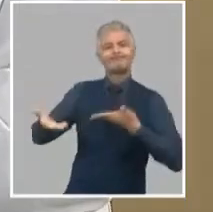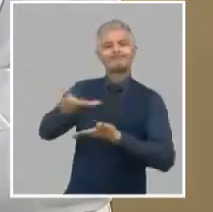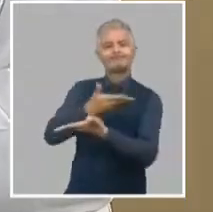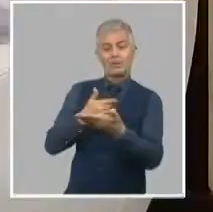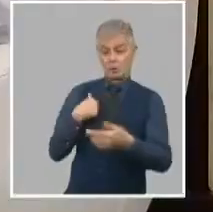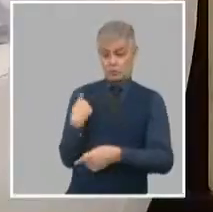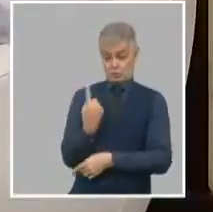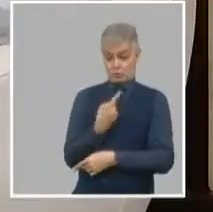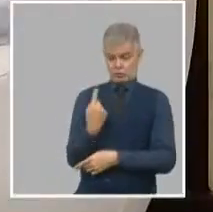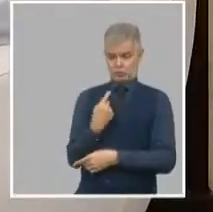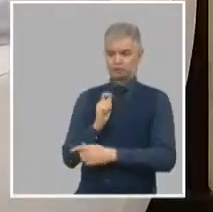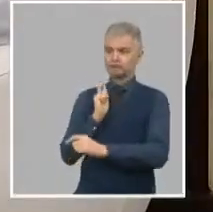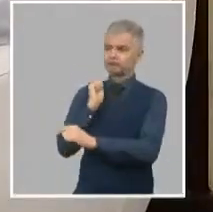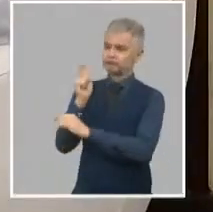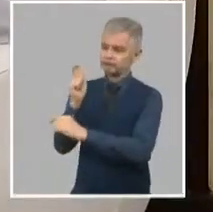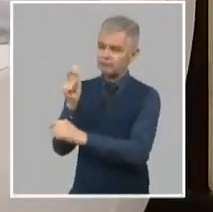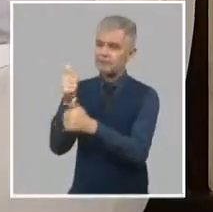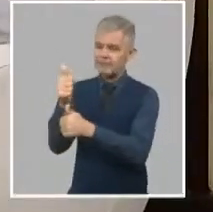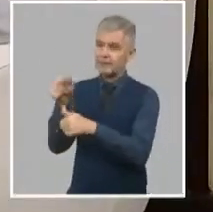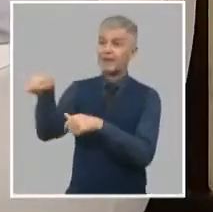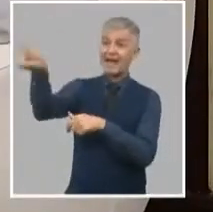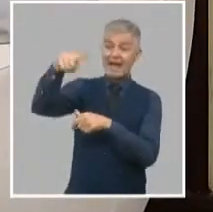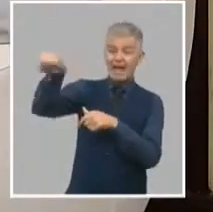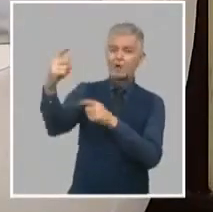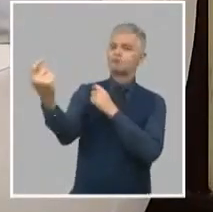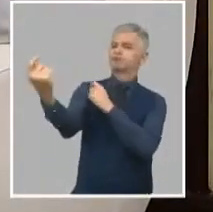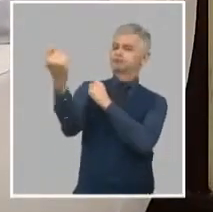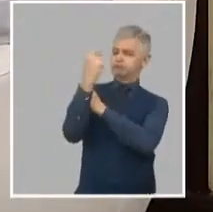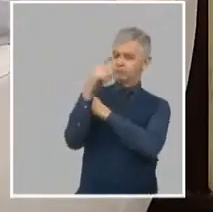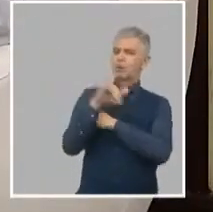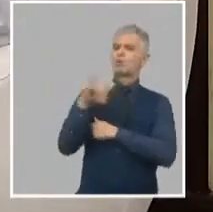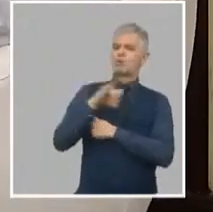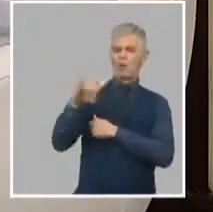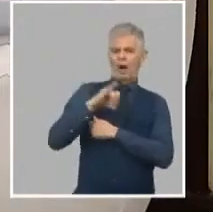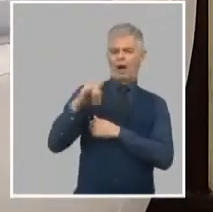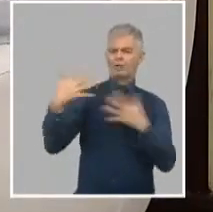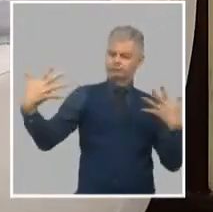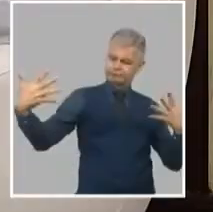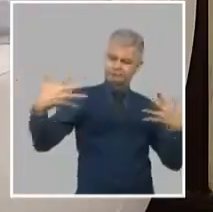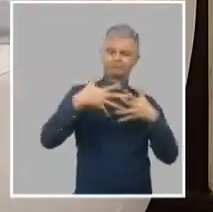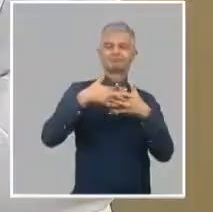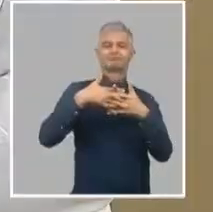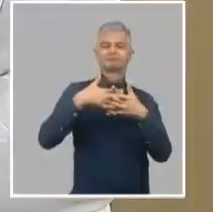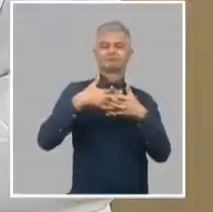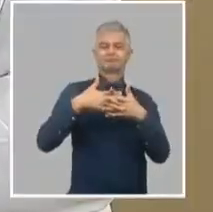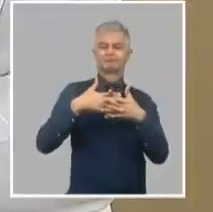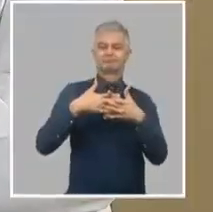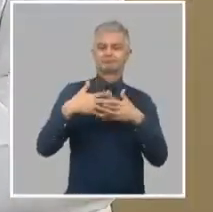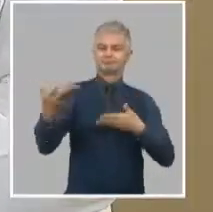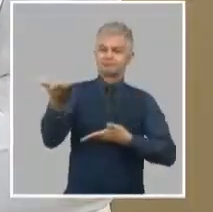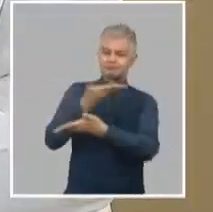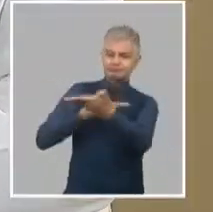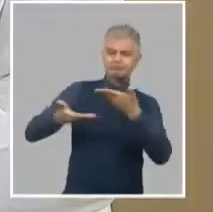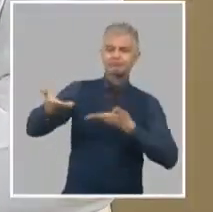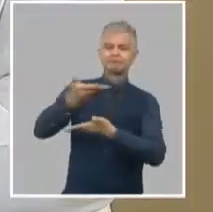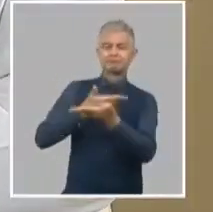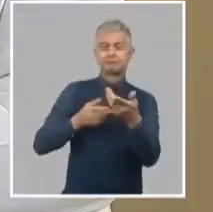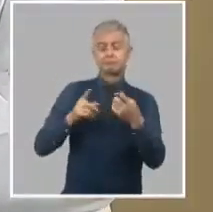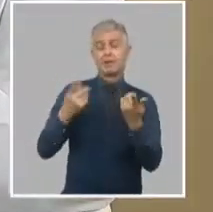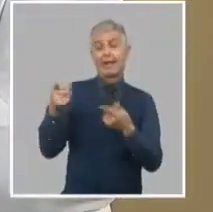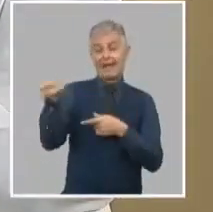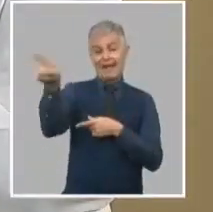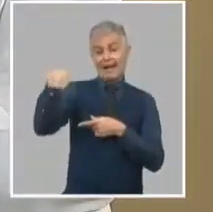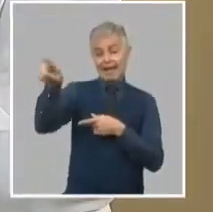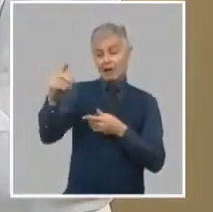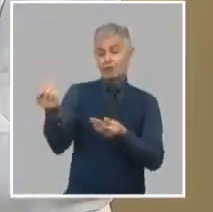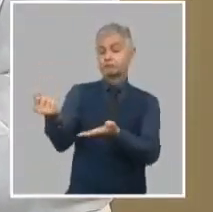mucho en este intercambio en medio de una situación tan compleja como esta, ¿no? Mucho recibimos porque realmente en el orden científico ellos